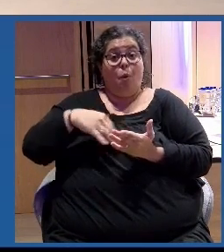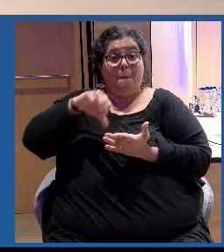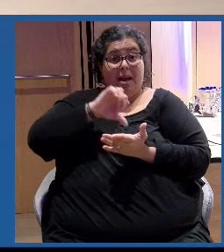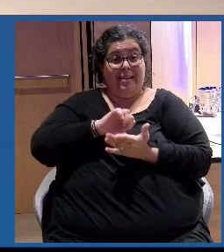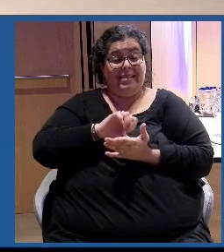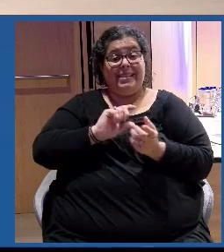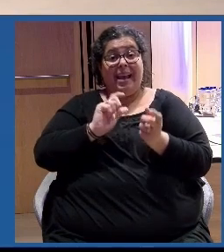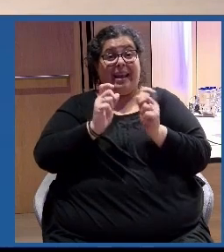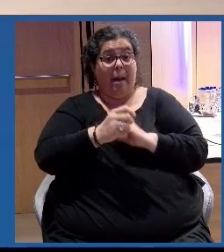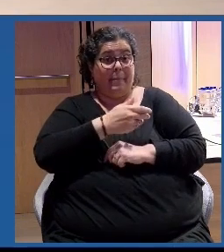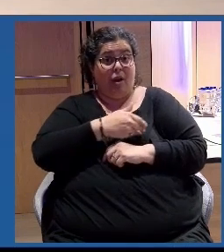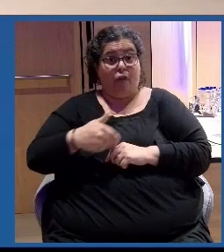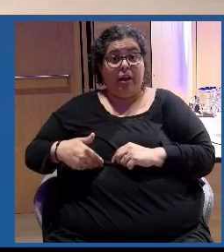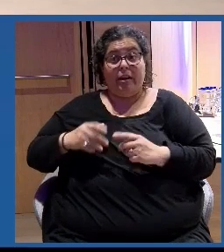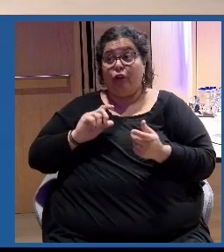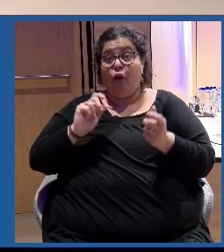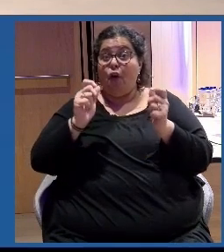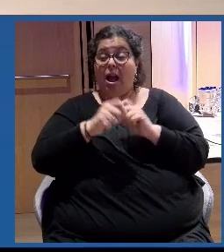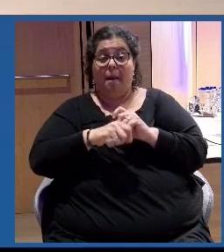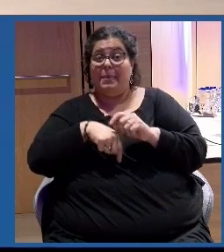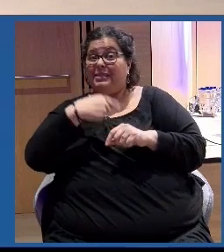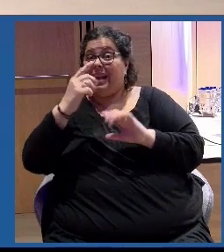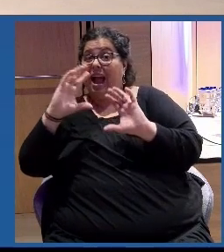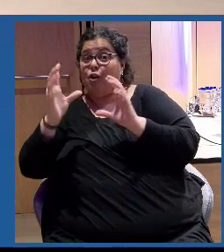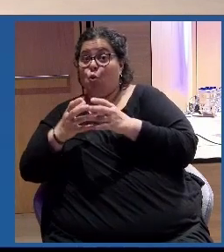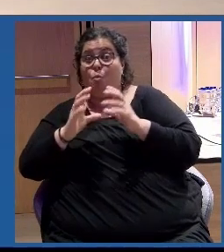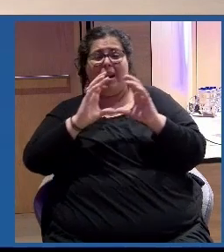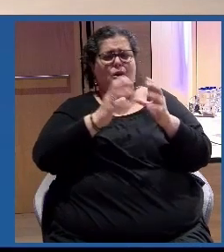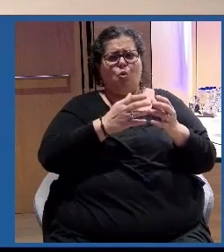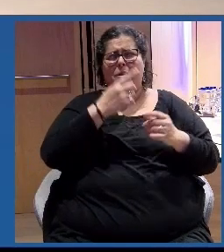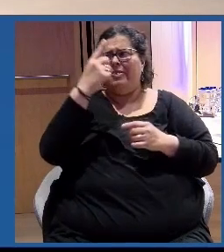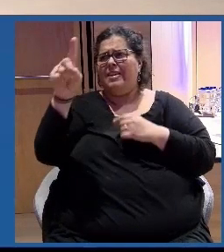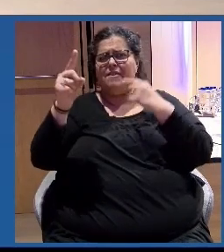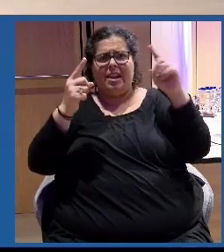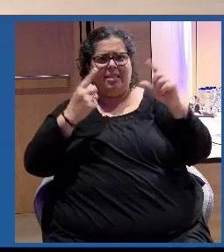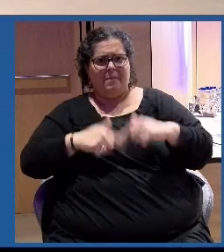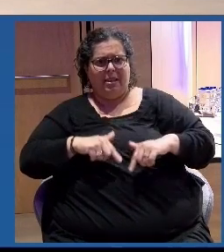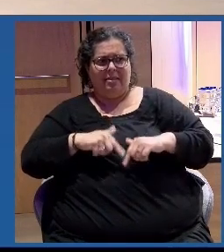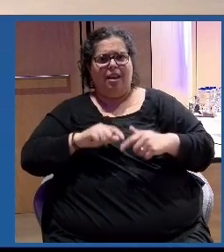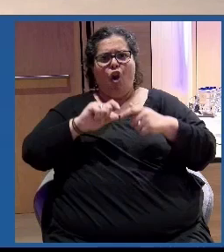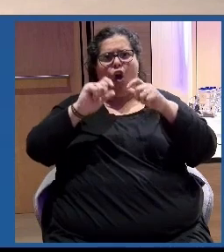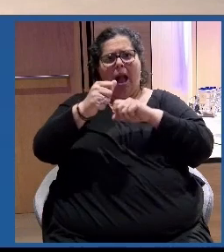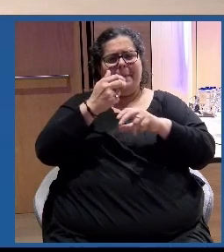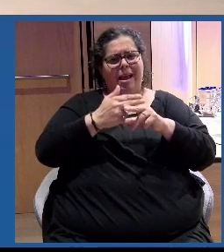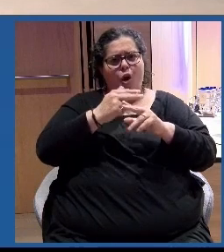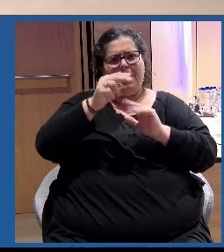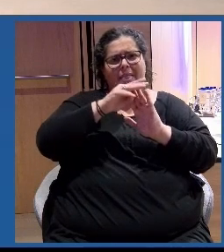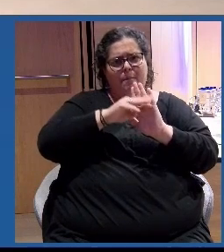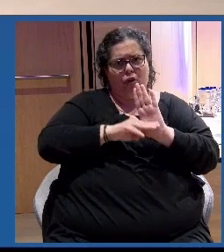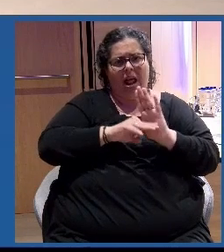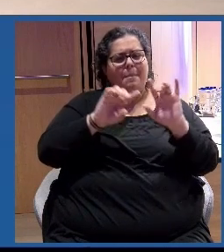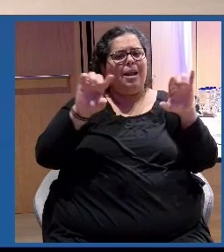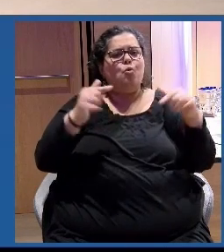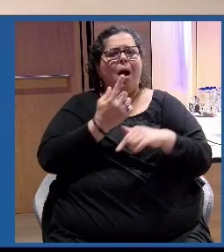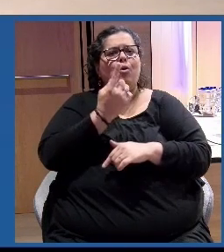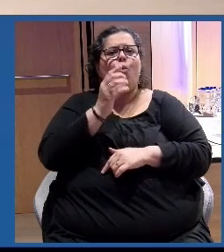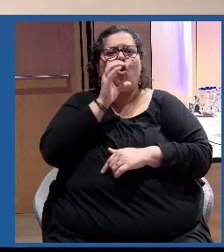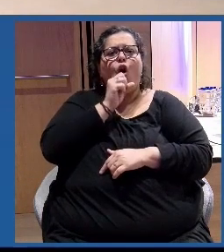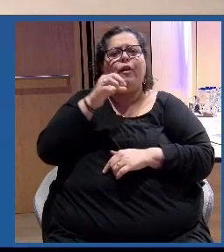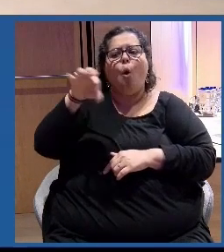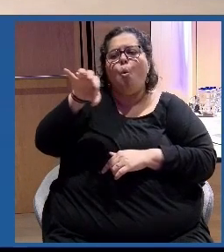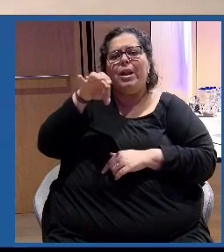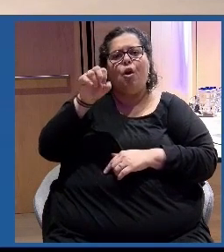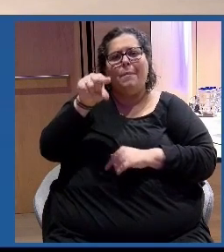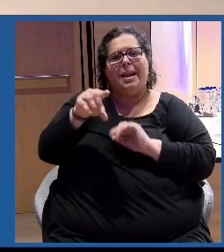gestión cambian, se agrupan ministerios, cambian los nombres de los programas, no tenemos un código único de programas, entonces